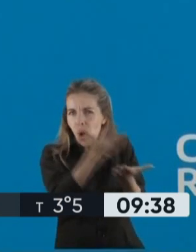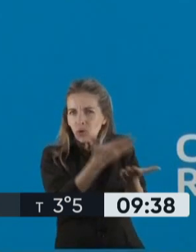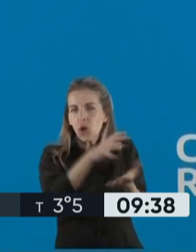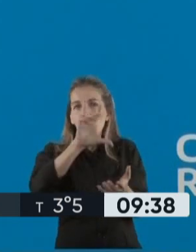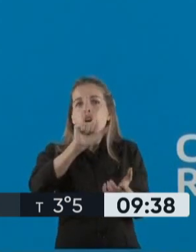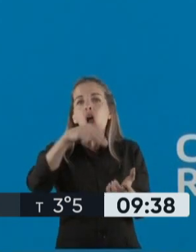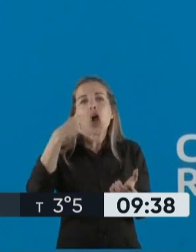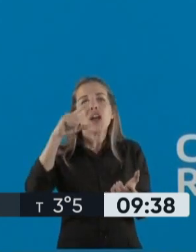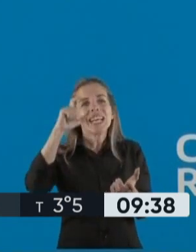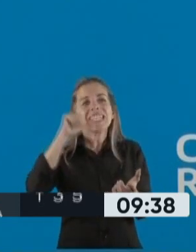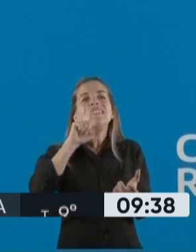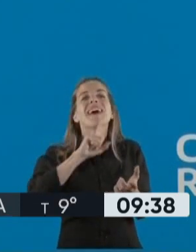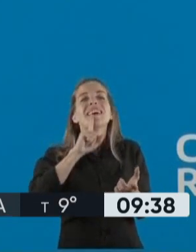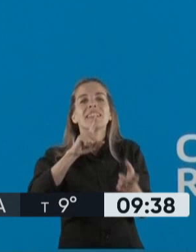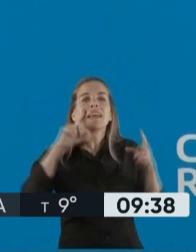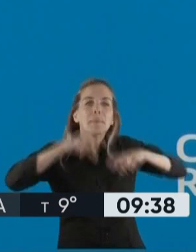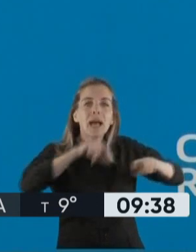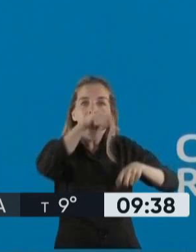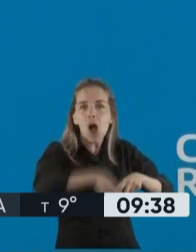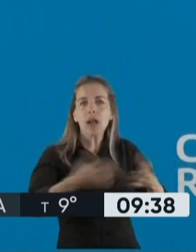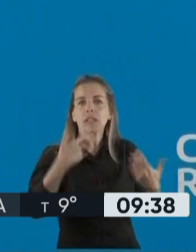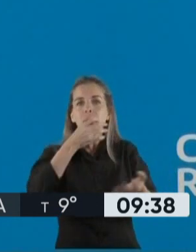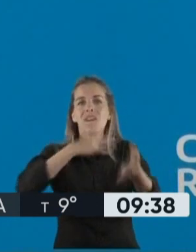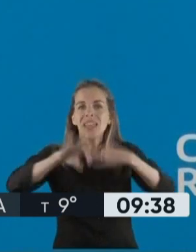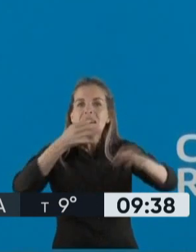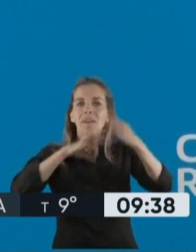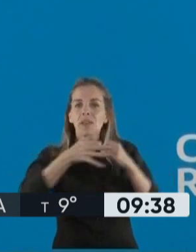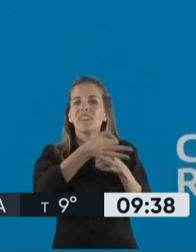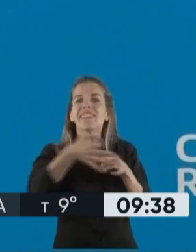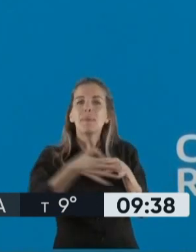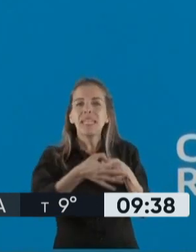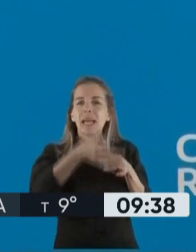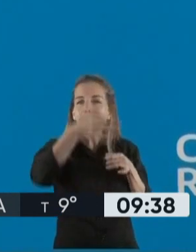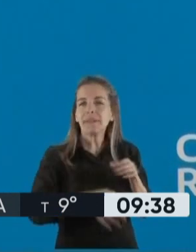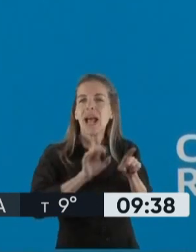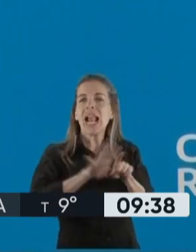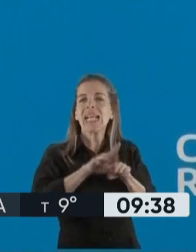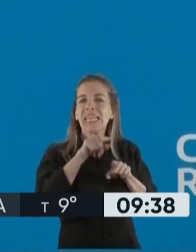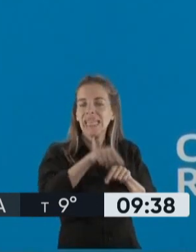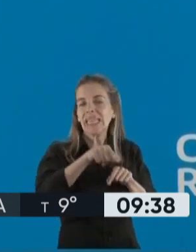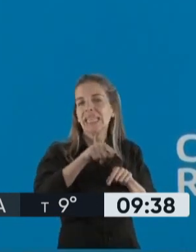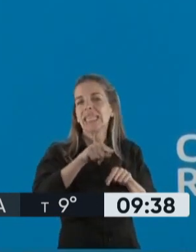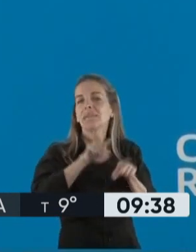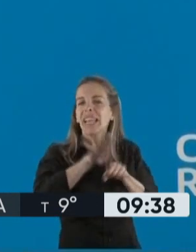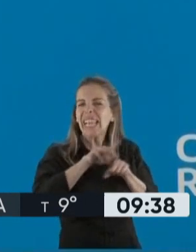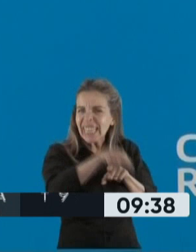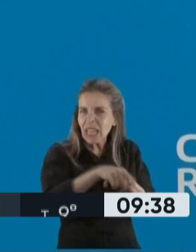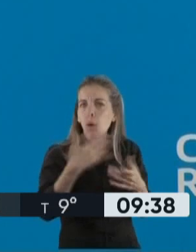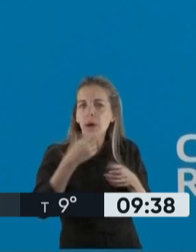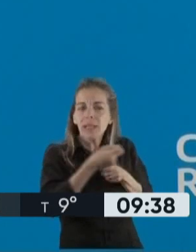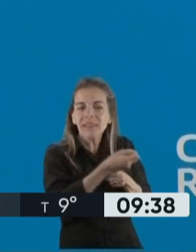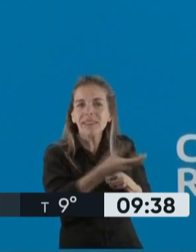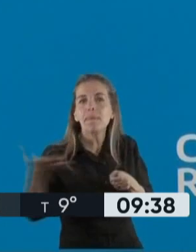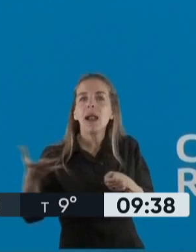podemos acceder ahora a vender, a exportar una semilla de trigo que puede plantarse aún en zonas